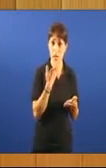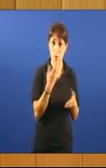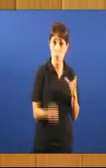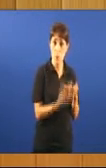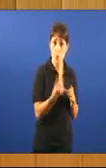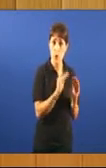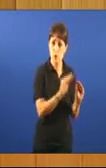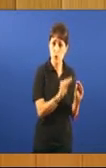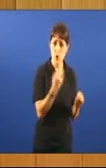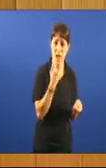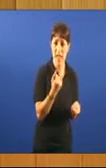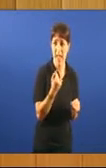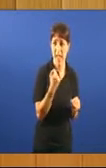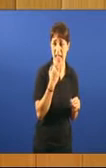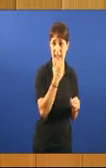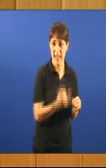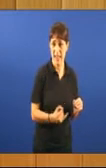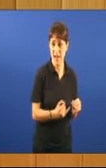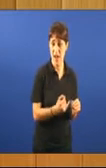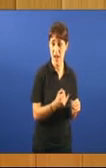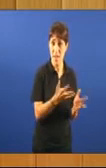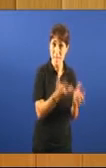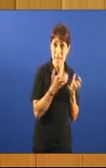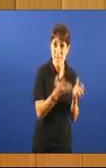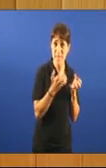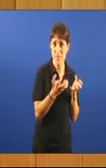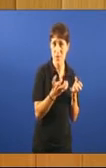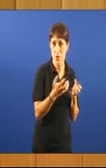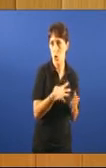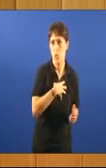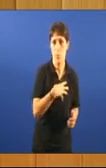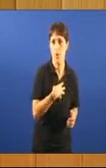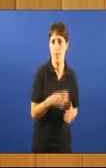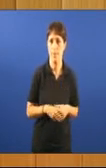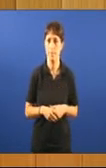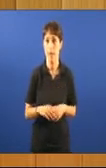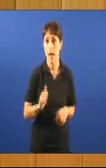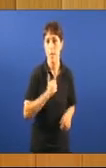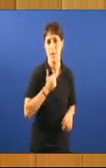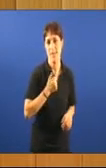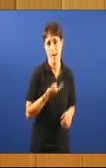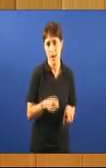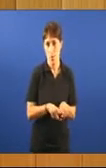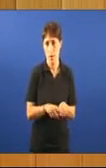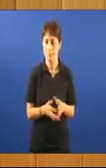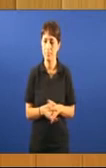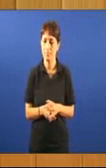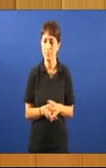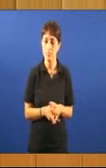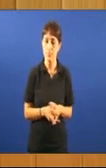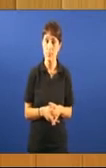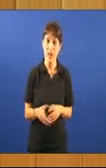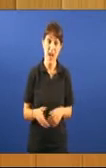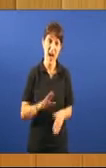Moro, señor Feijóo, quen falou do espolio enerxético de Galiza. E aínda por riba, o goberno